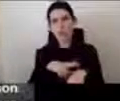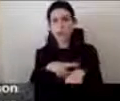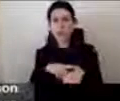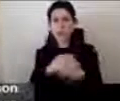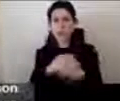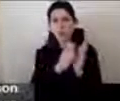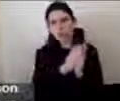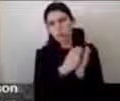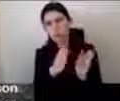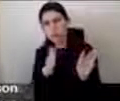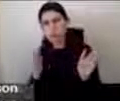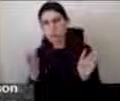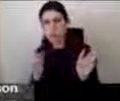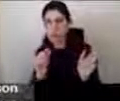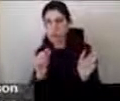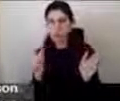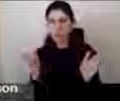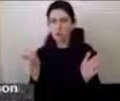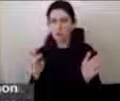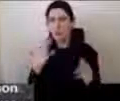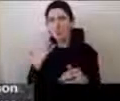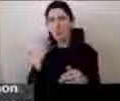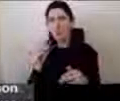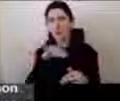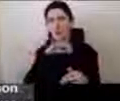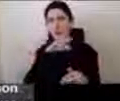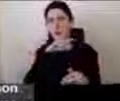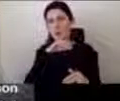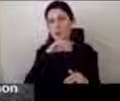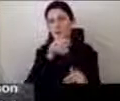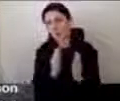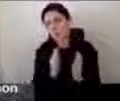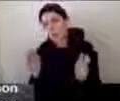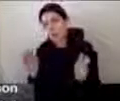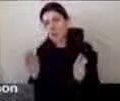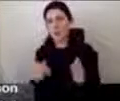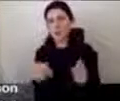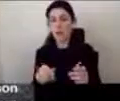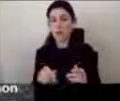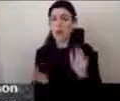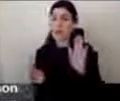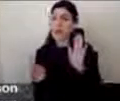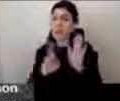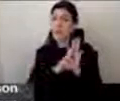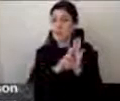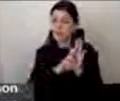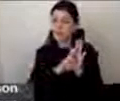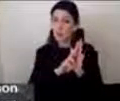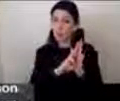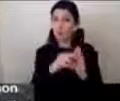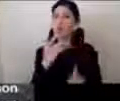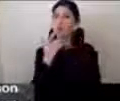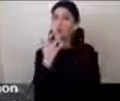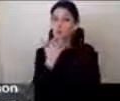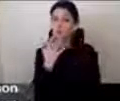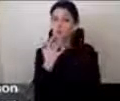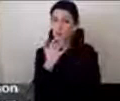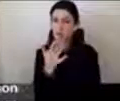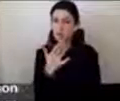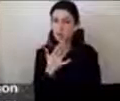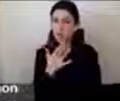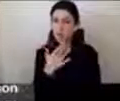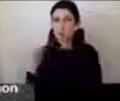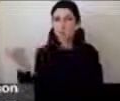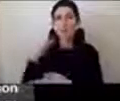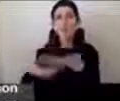los filler, por sobre los 20 minutos, sus reglamentos y mecánicas son bastante simples y la mayoría son